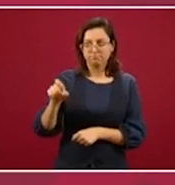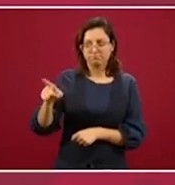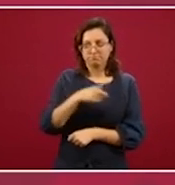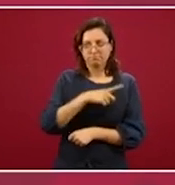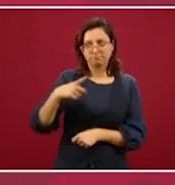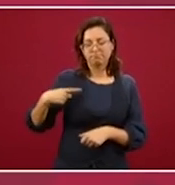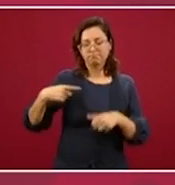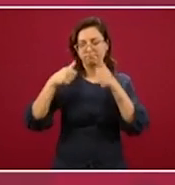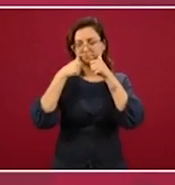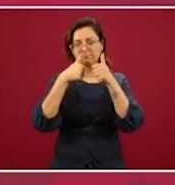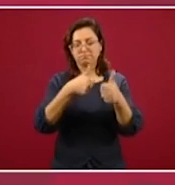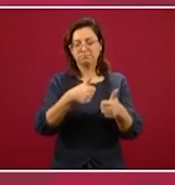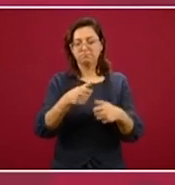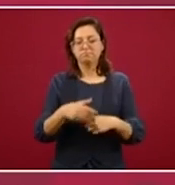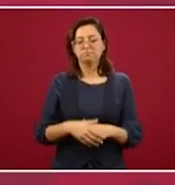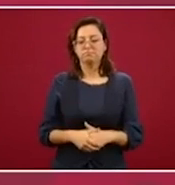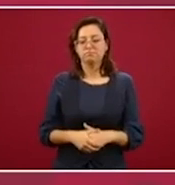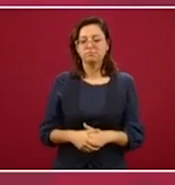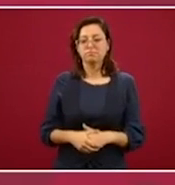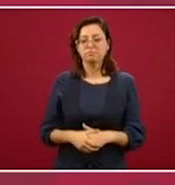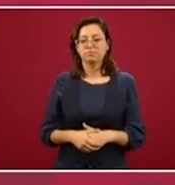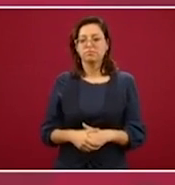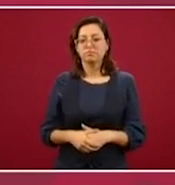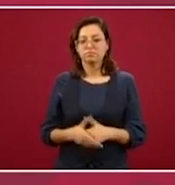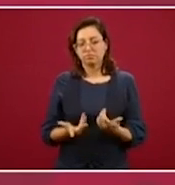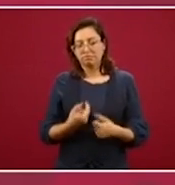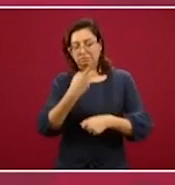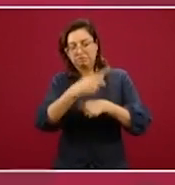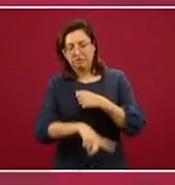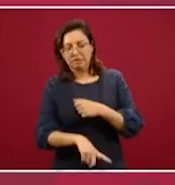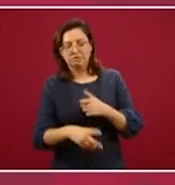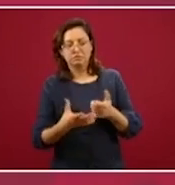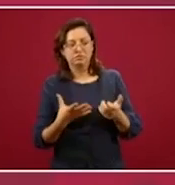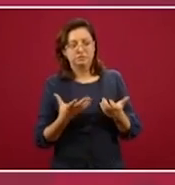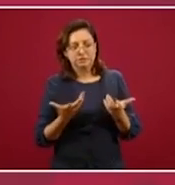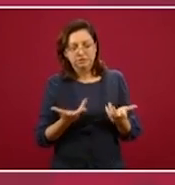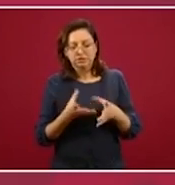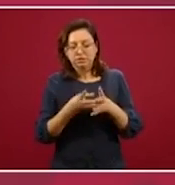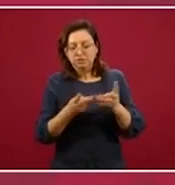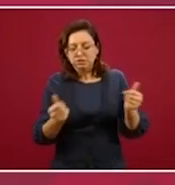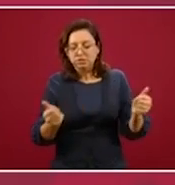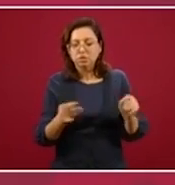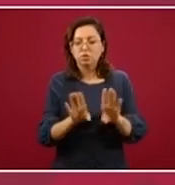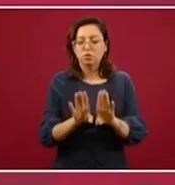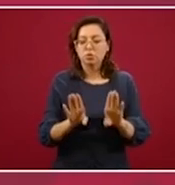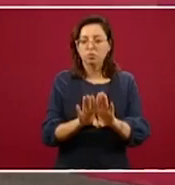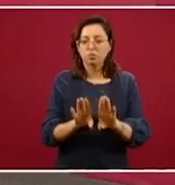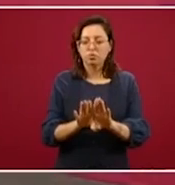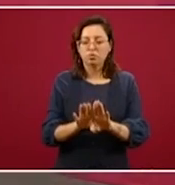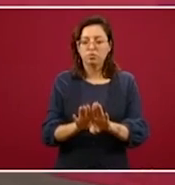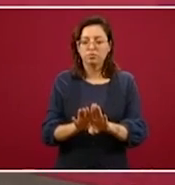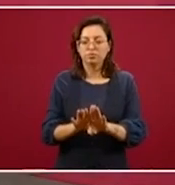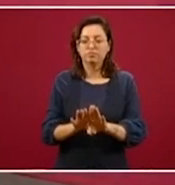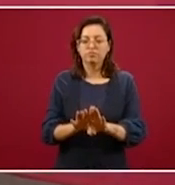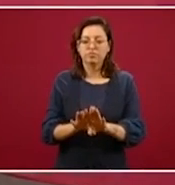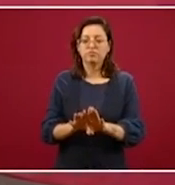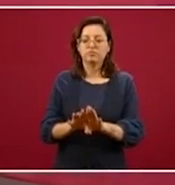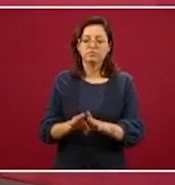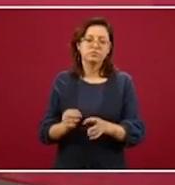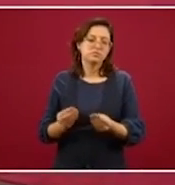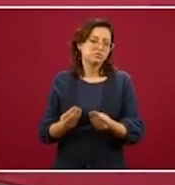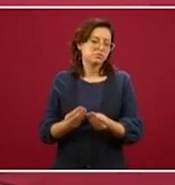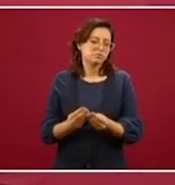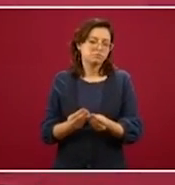Electricidad y en qué consistiría la reparación del daño. O sea, desde luego, lo